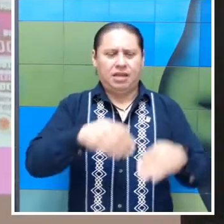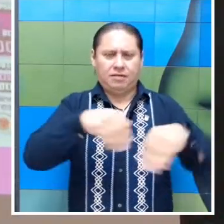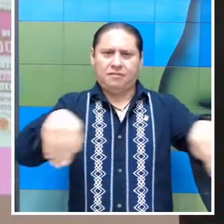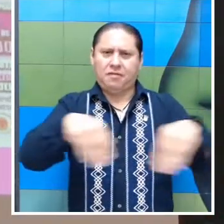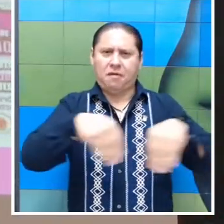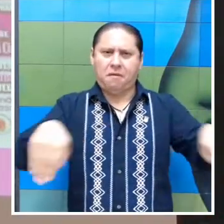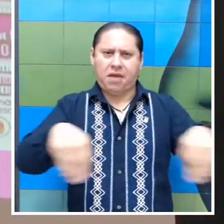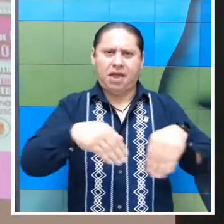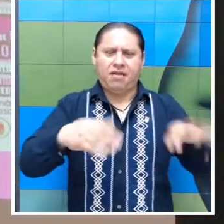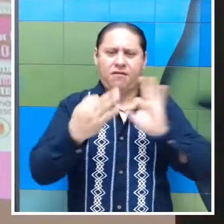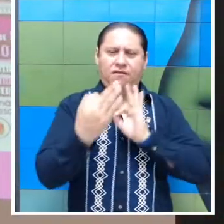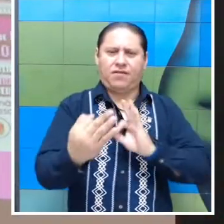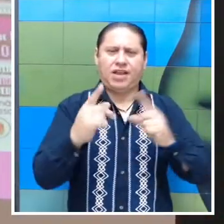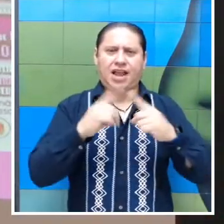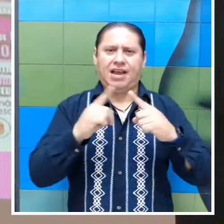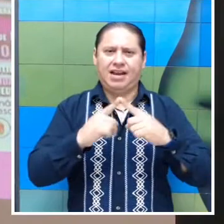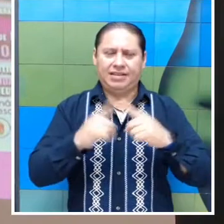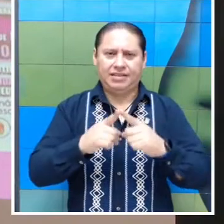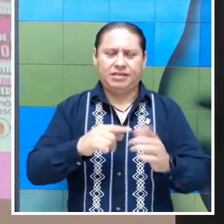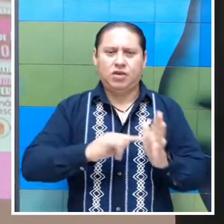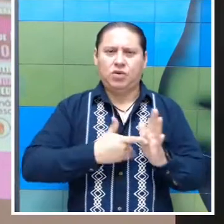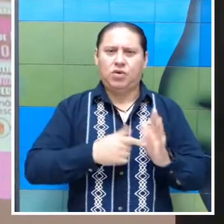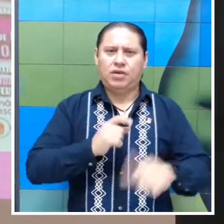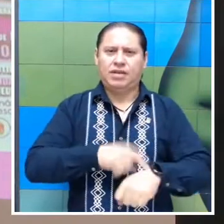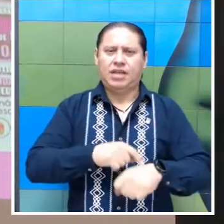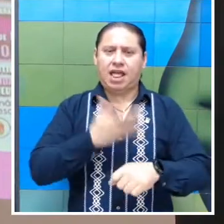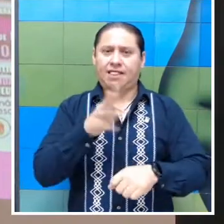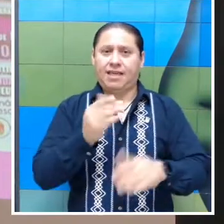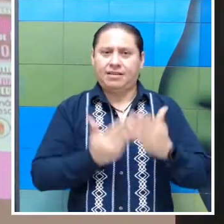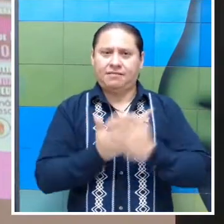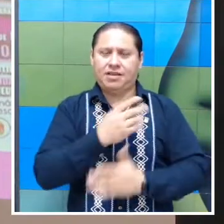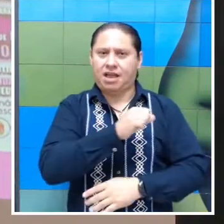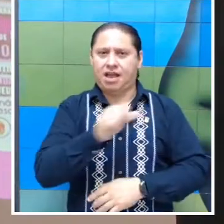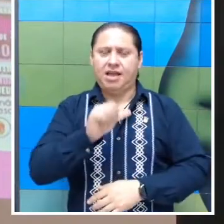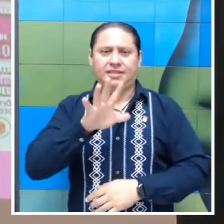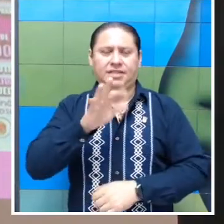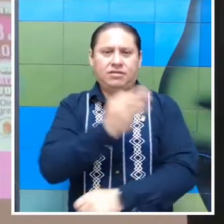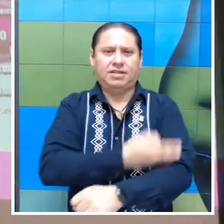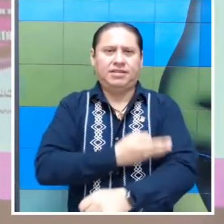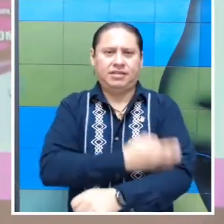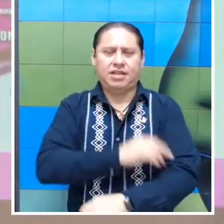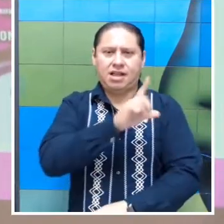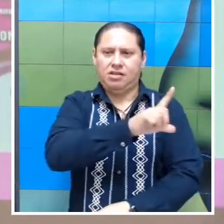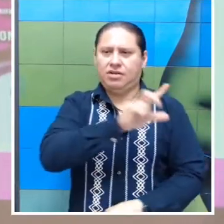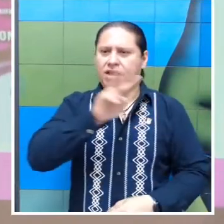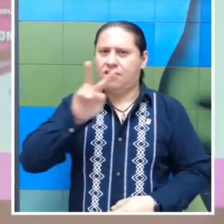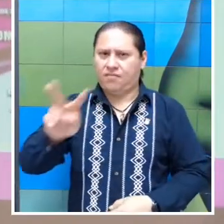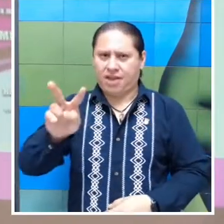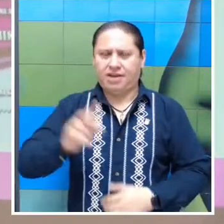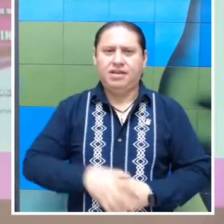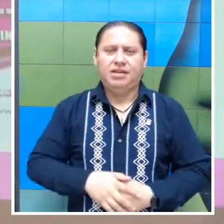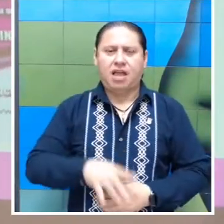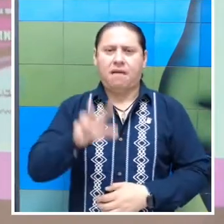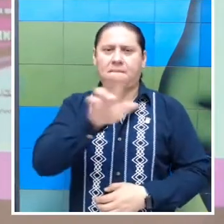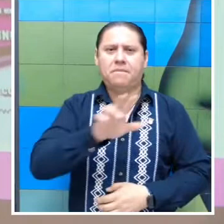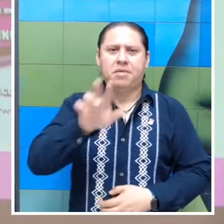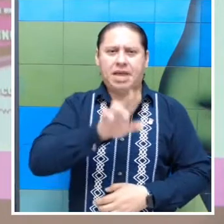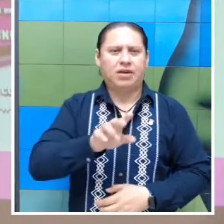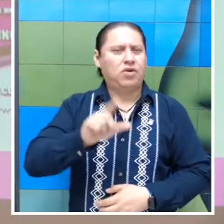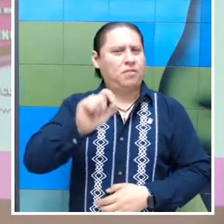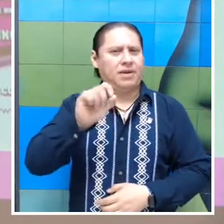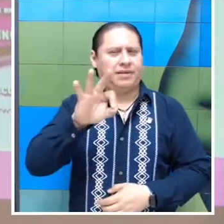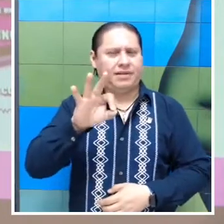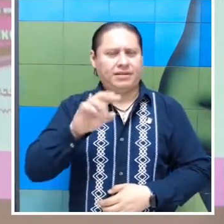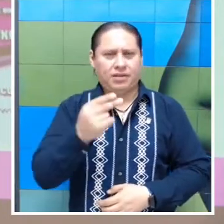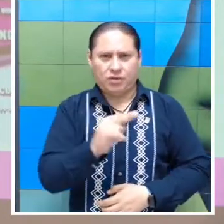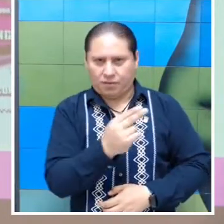Calle Central y Primera Oriente. El horario es de 10 de la mañana a 5 de la tarde, de lunes a viernes a partir del día miércoles 23 de